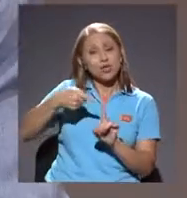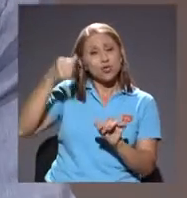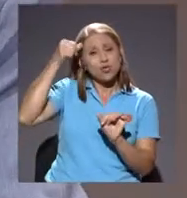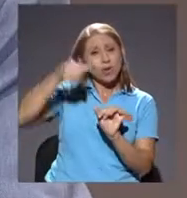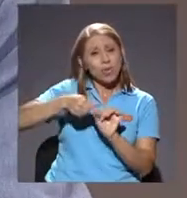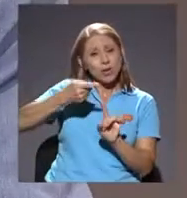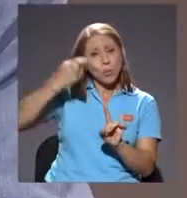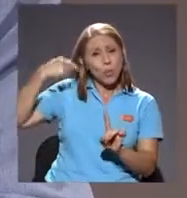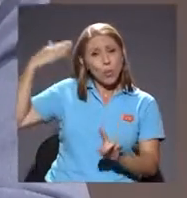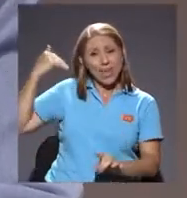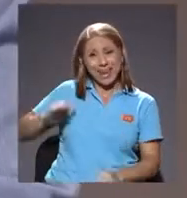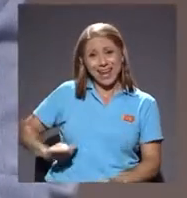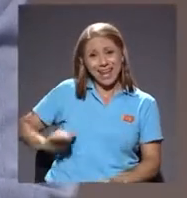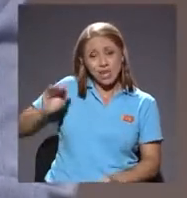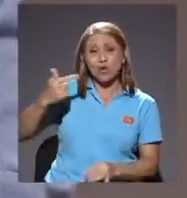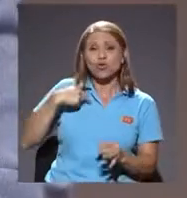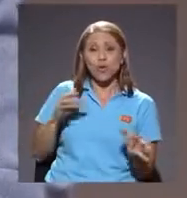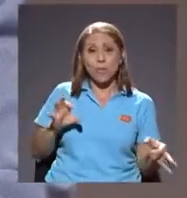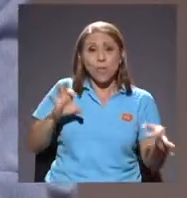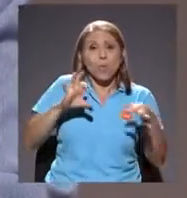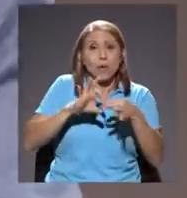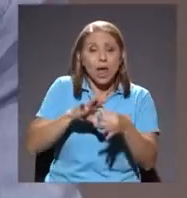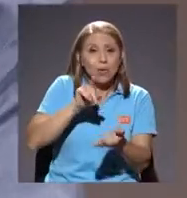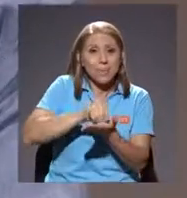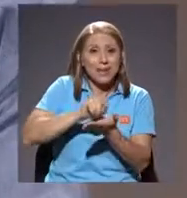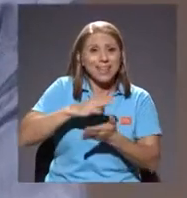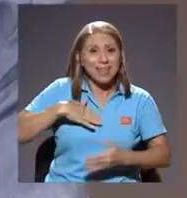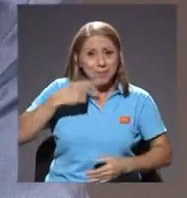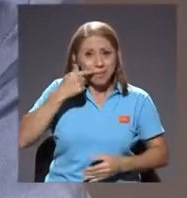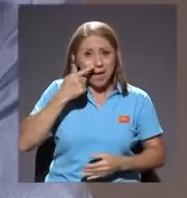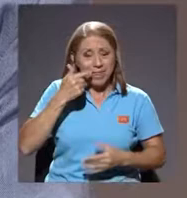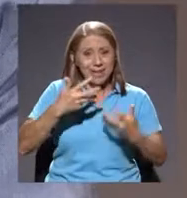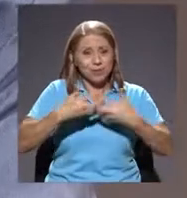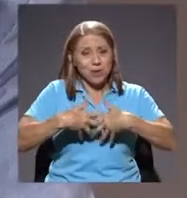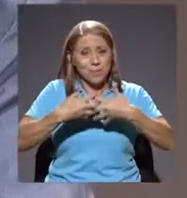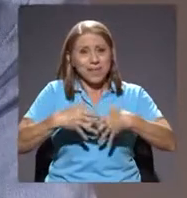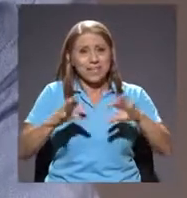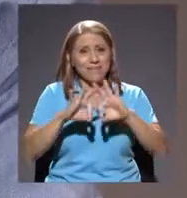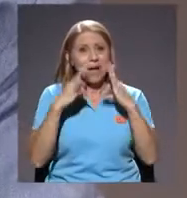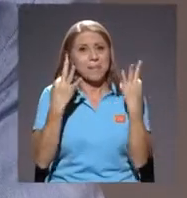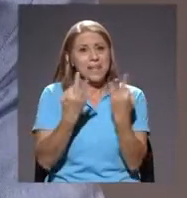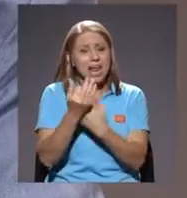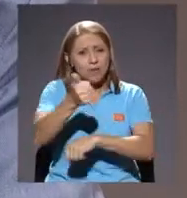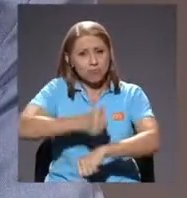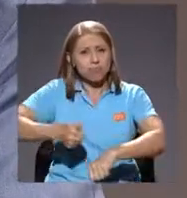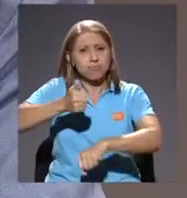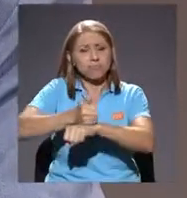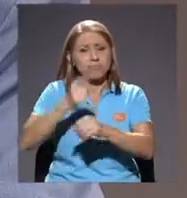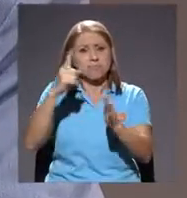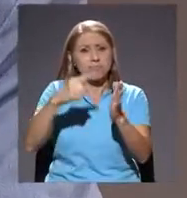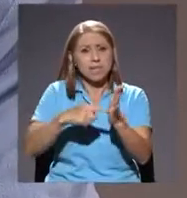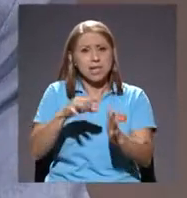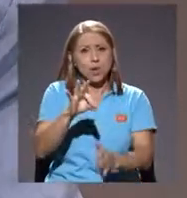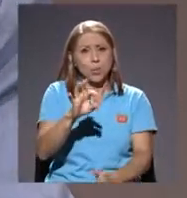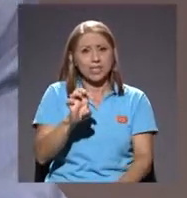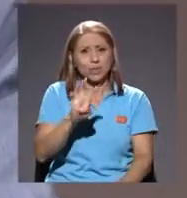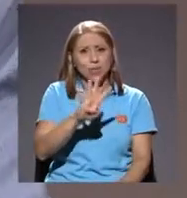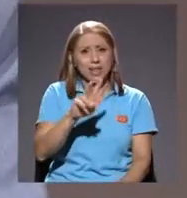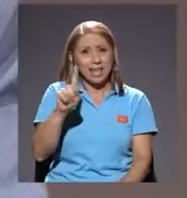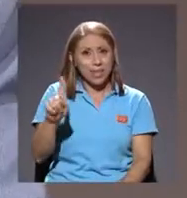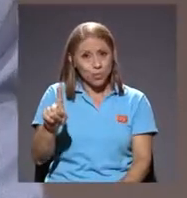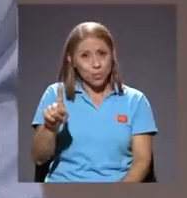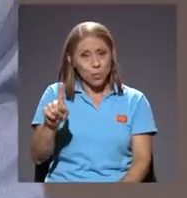involucrado en una imprenta quiere mi padre es una empresa familiar constituida en 1941 es decir hace más